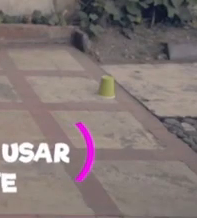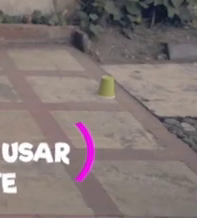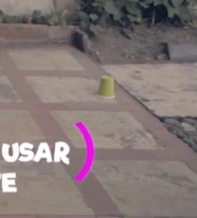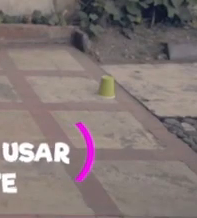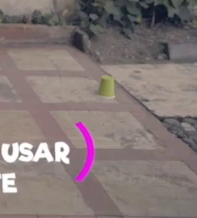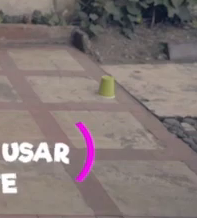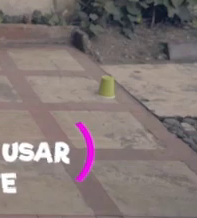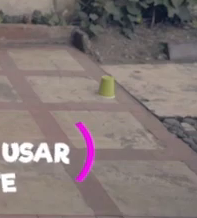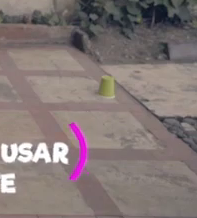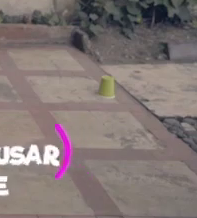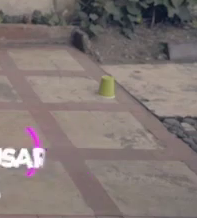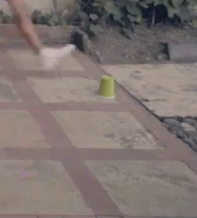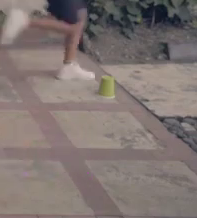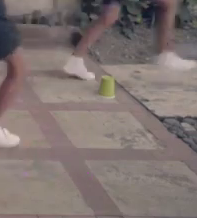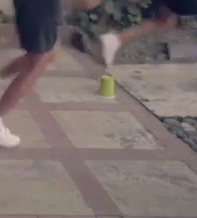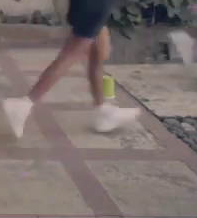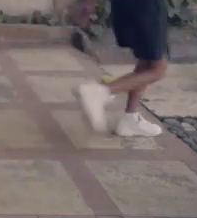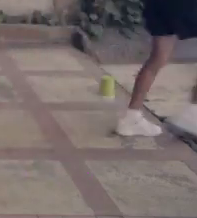¡Gracias!